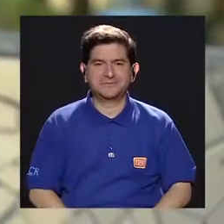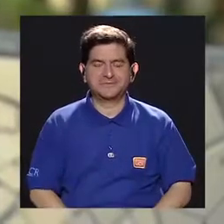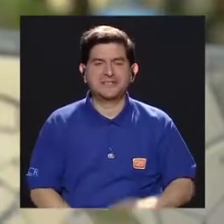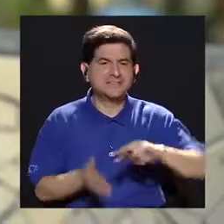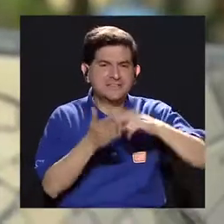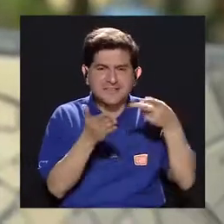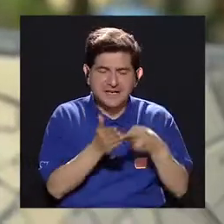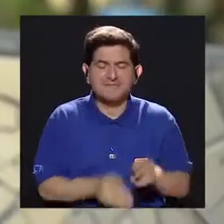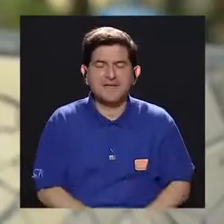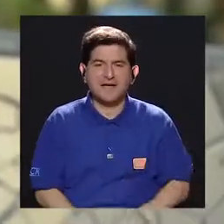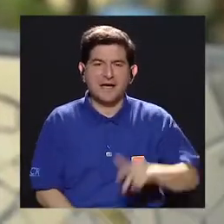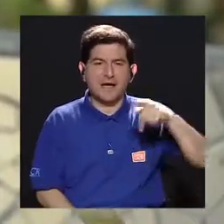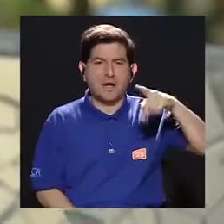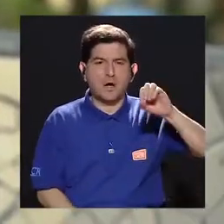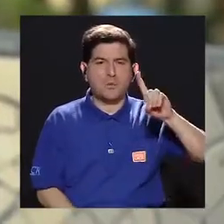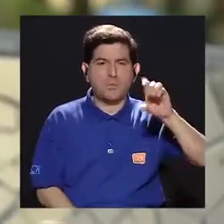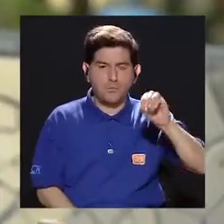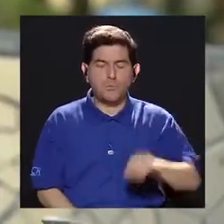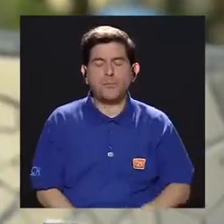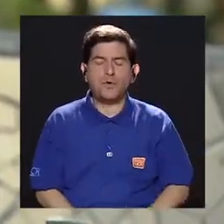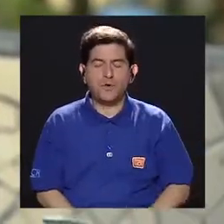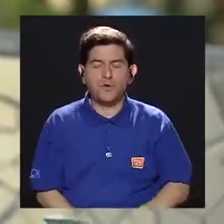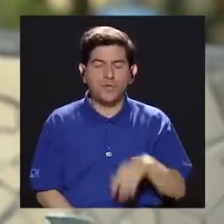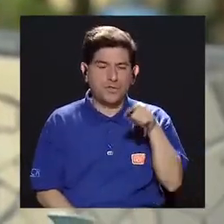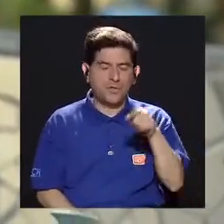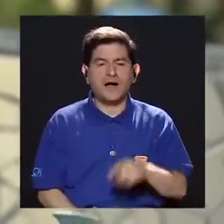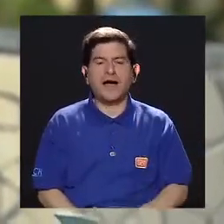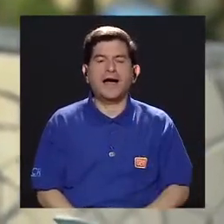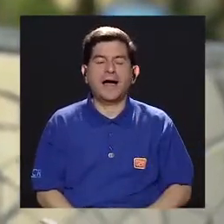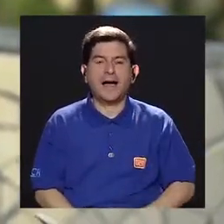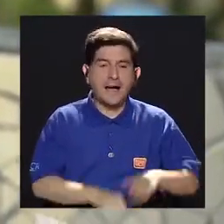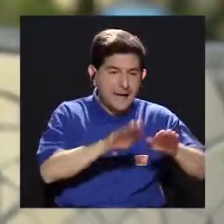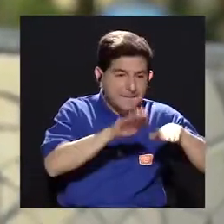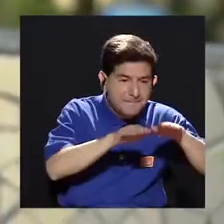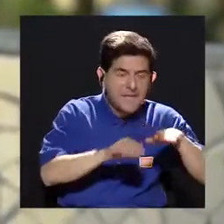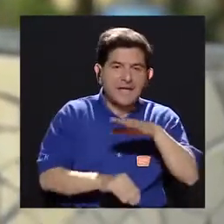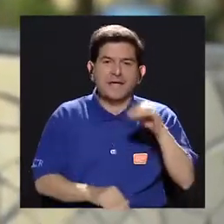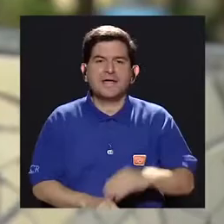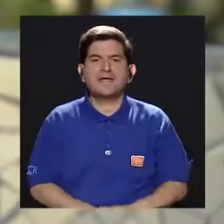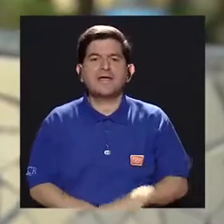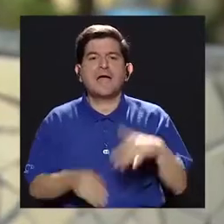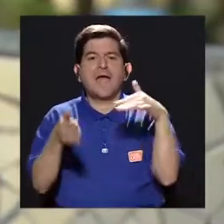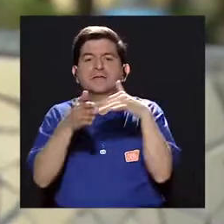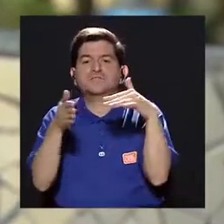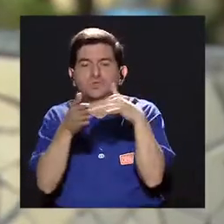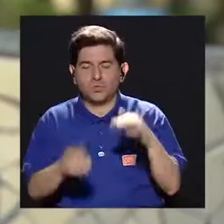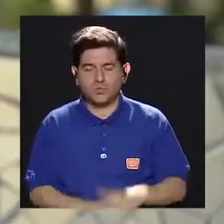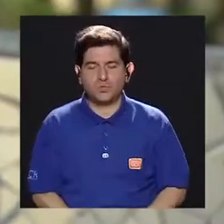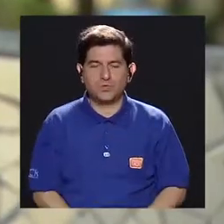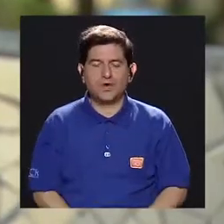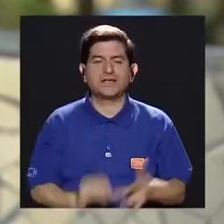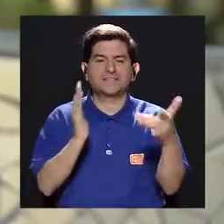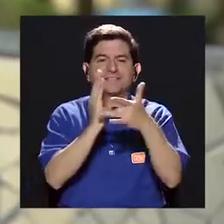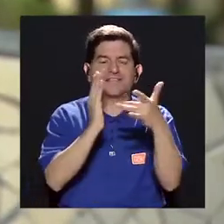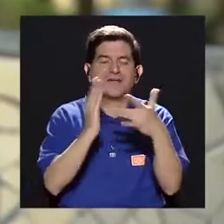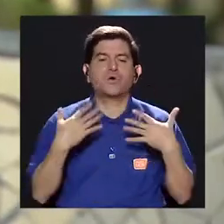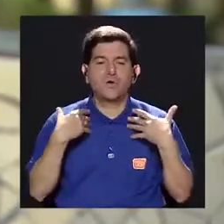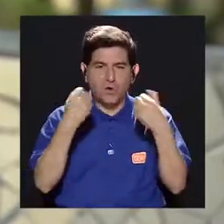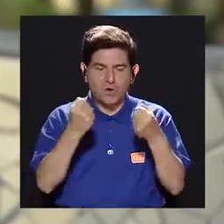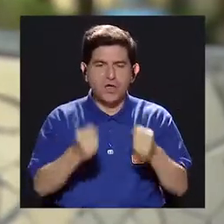y sería podo, pie, logía, estudio. La podología es una tecnología en